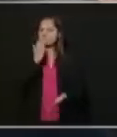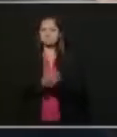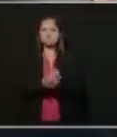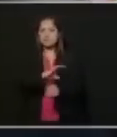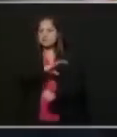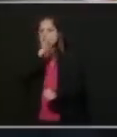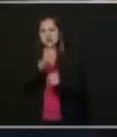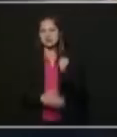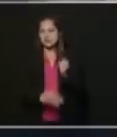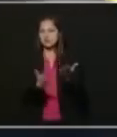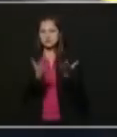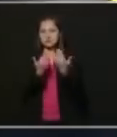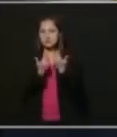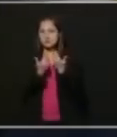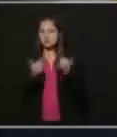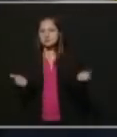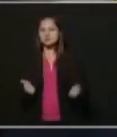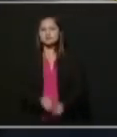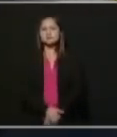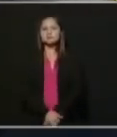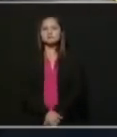inspectores de vía pública.